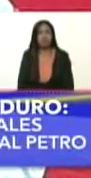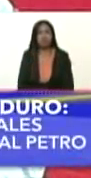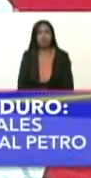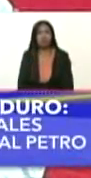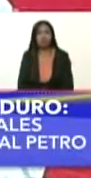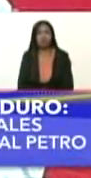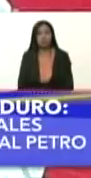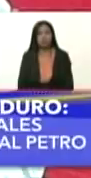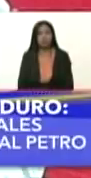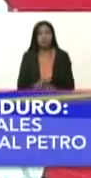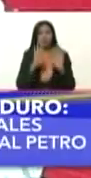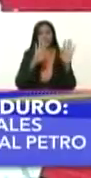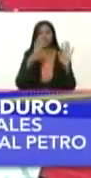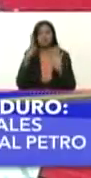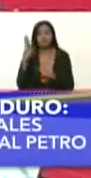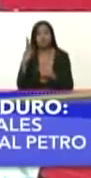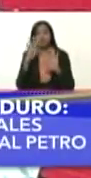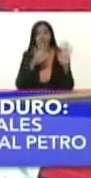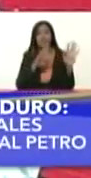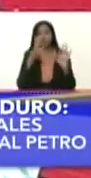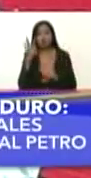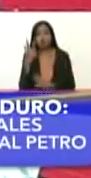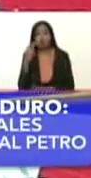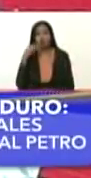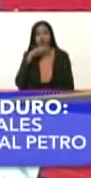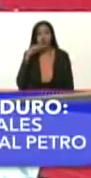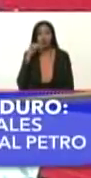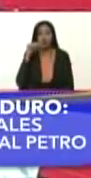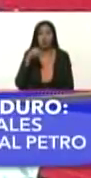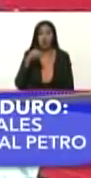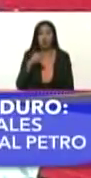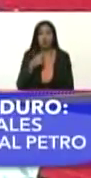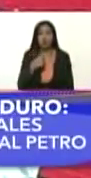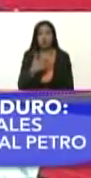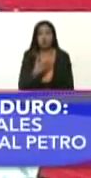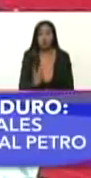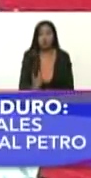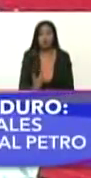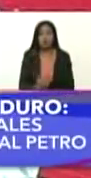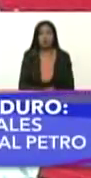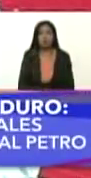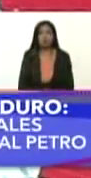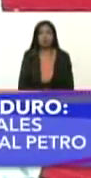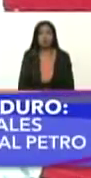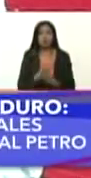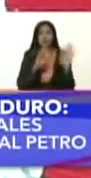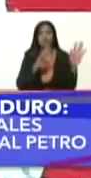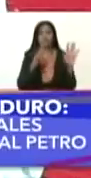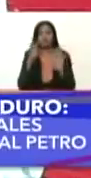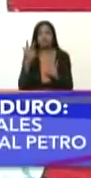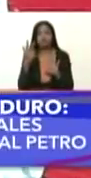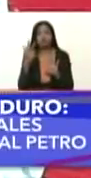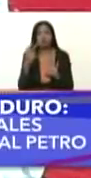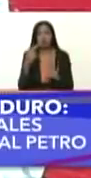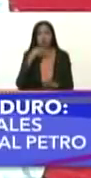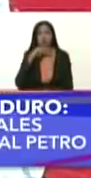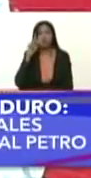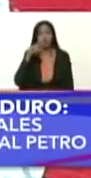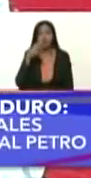hoy es 18 de octubre, yo quiero el 18, hoy es 18, ¿no?